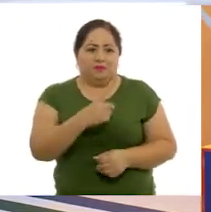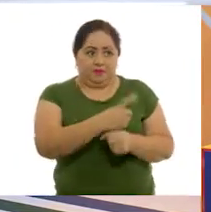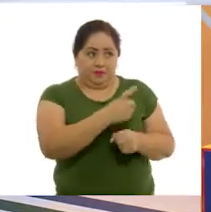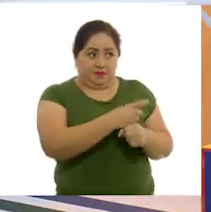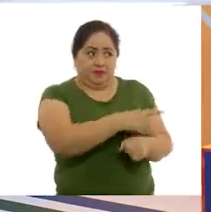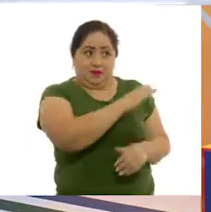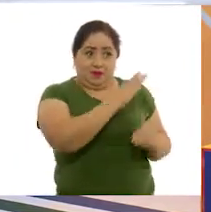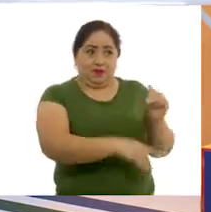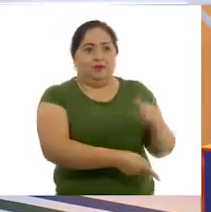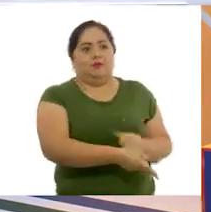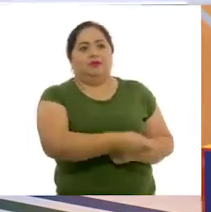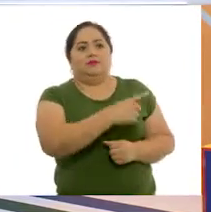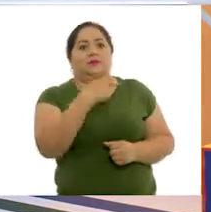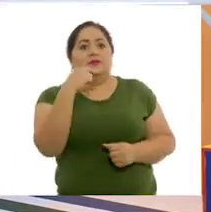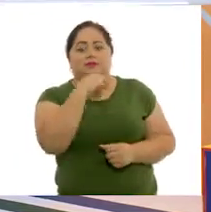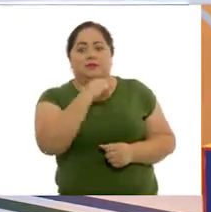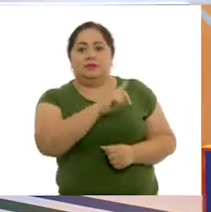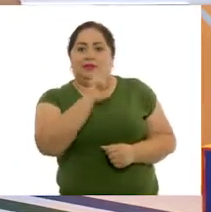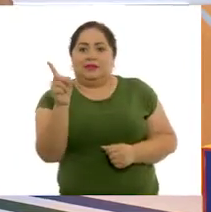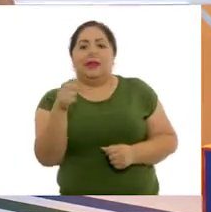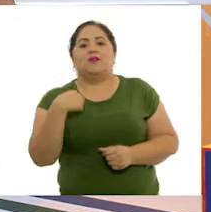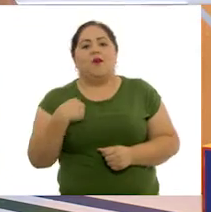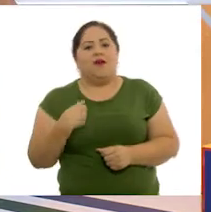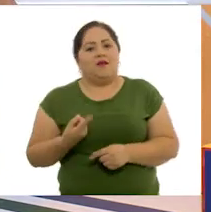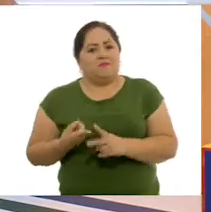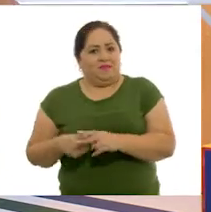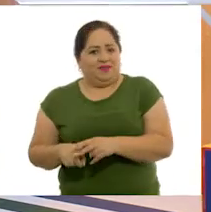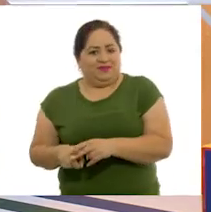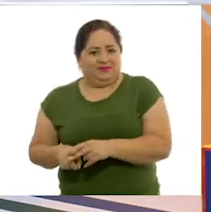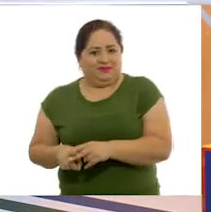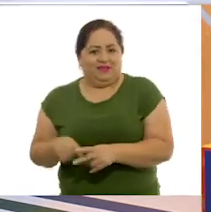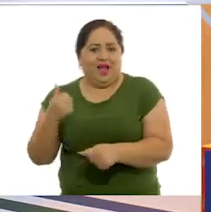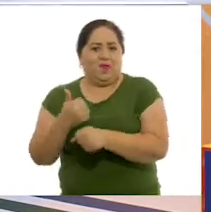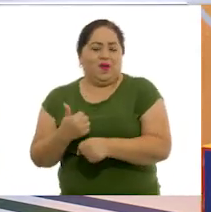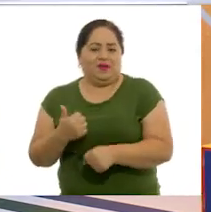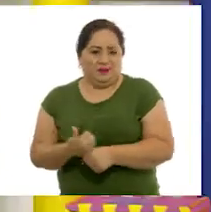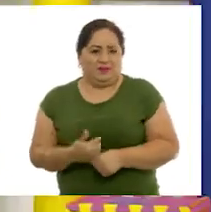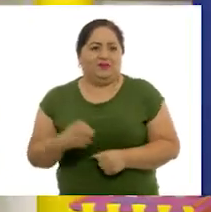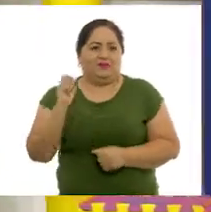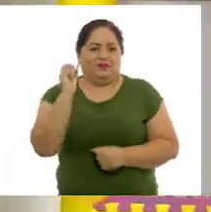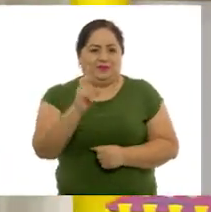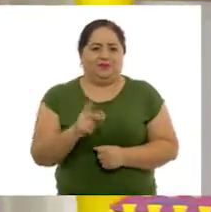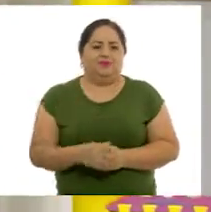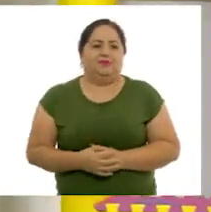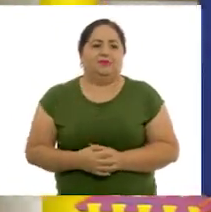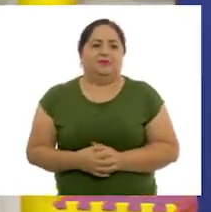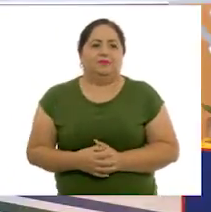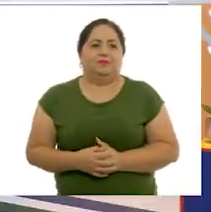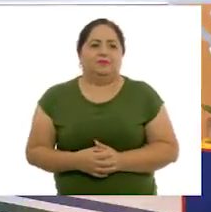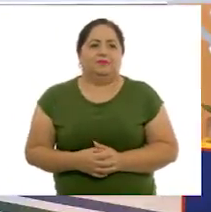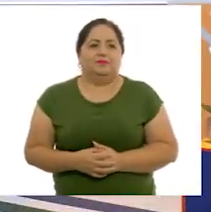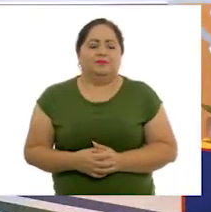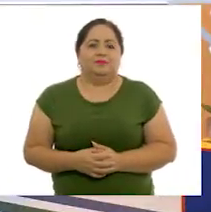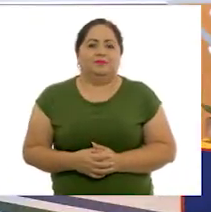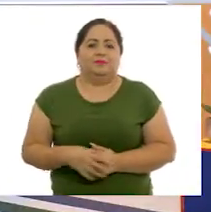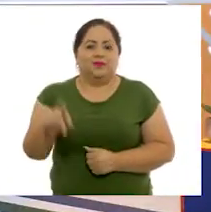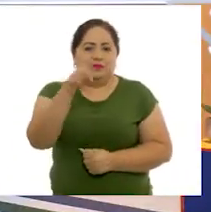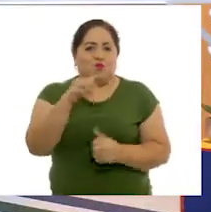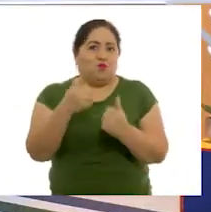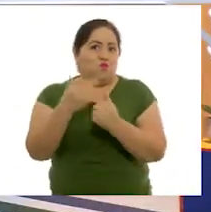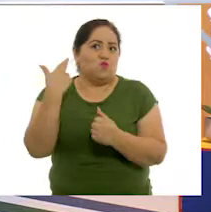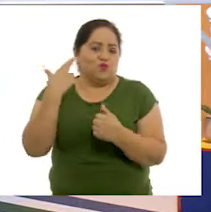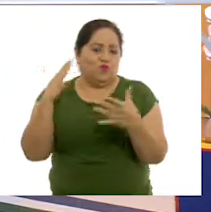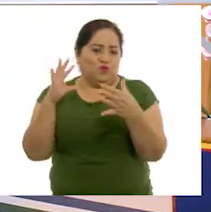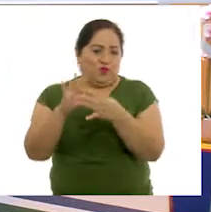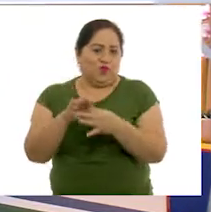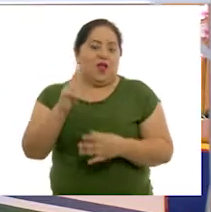y cuando acabemos la tuya me señalas con el dedo para empezar con la abuelita. Muy bien. Vamos a hacerlo con música, niñas y niños. Vamos a tratar de